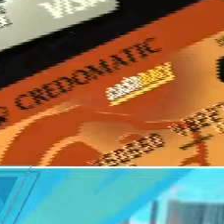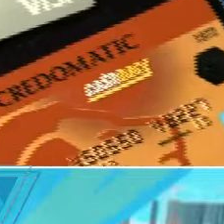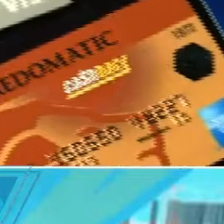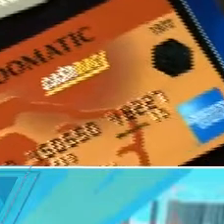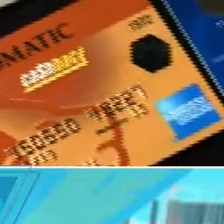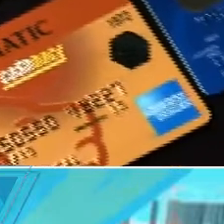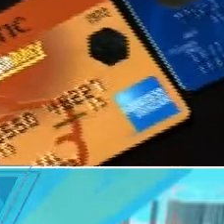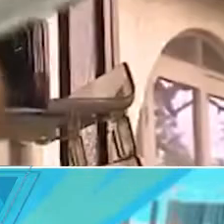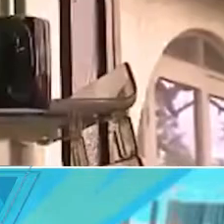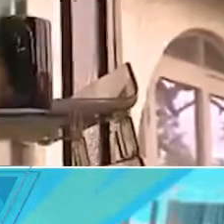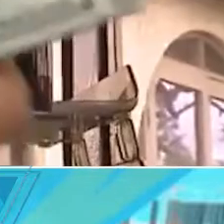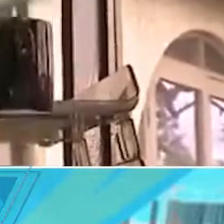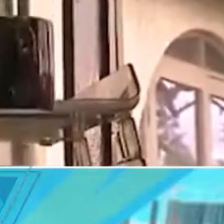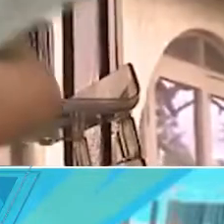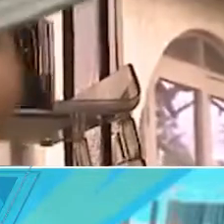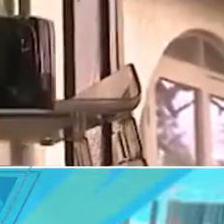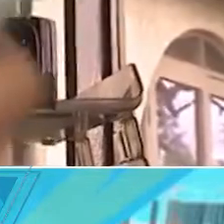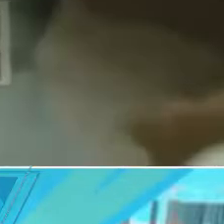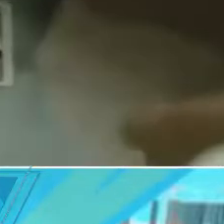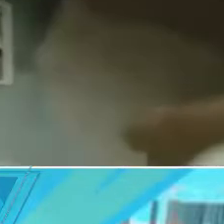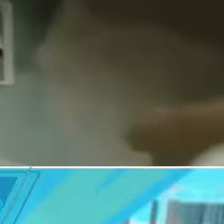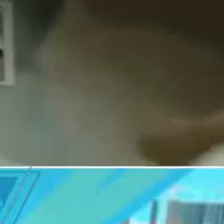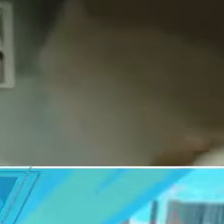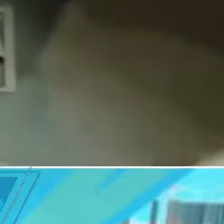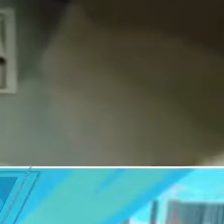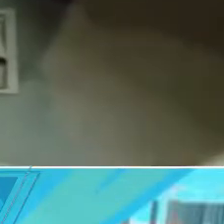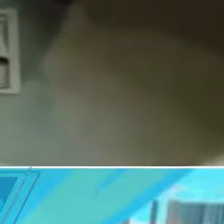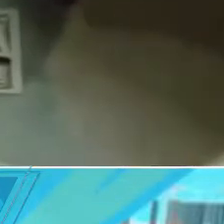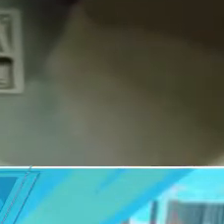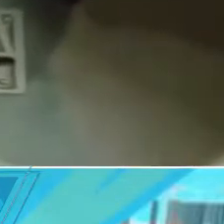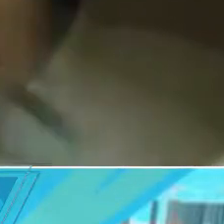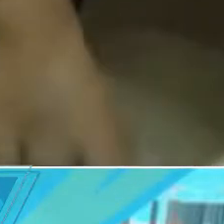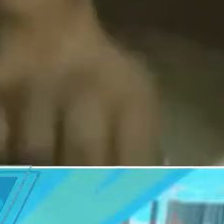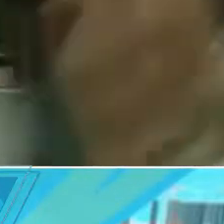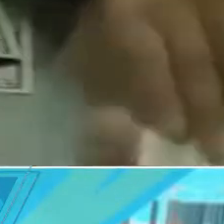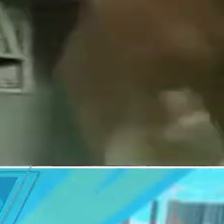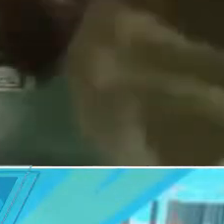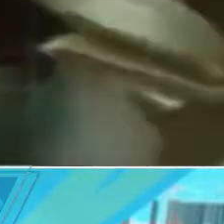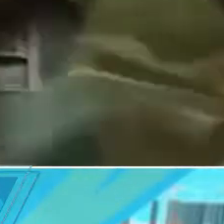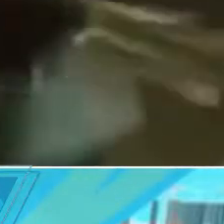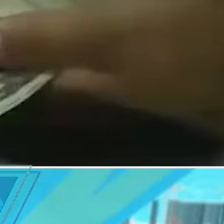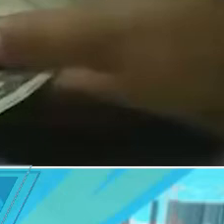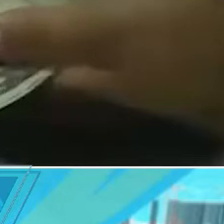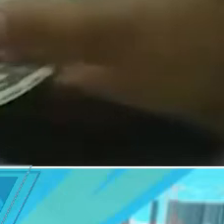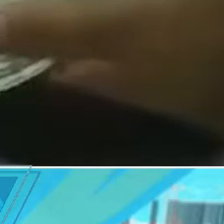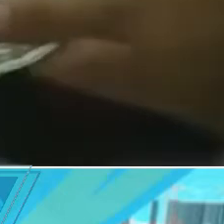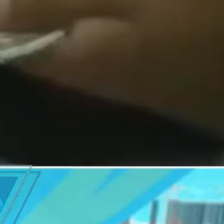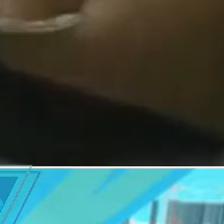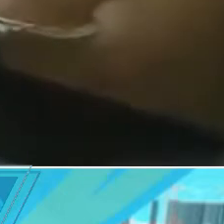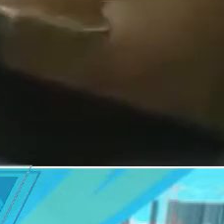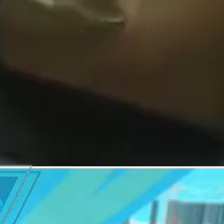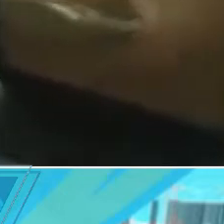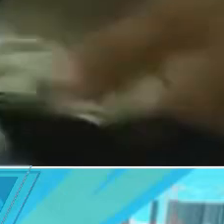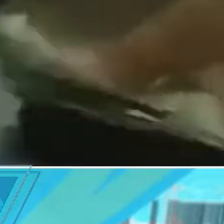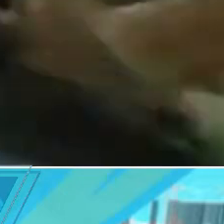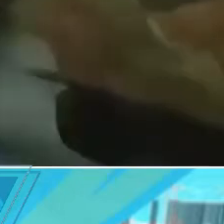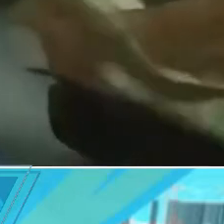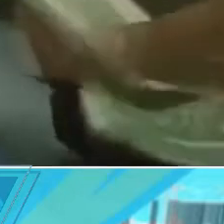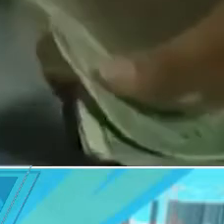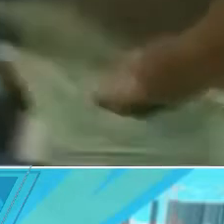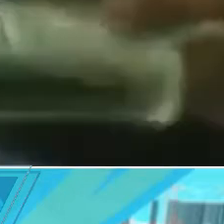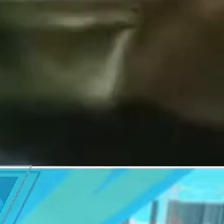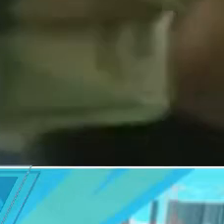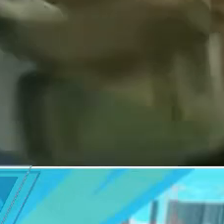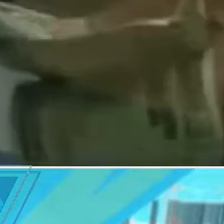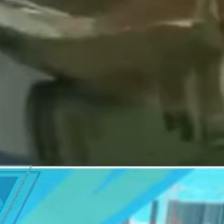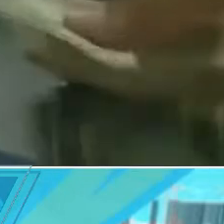Es un problema de articulación que ya los exministros lo han mencionado muchas veces. Y es una